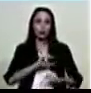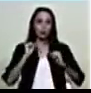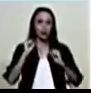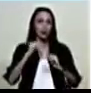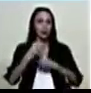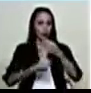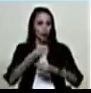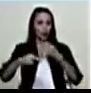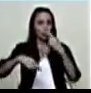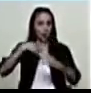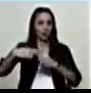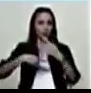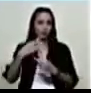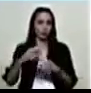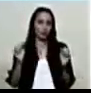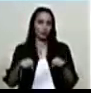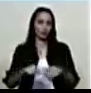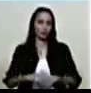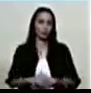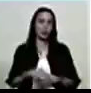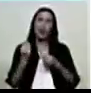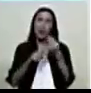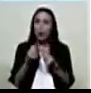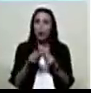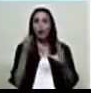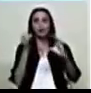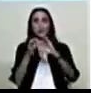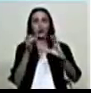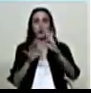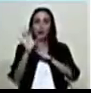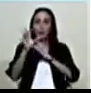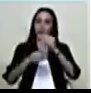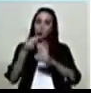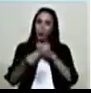ha creado la Revolución Bolivariana, a través del carnet de la patria directo.